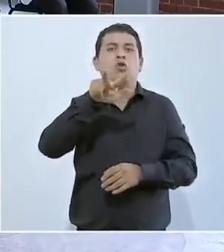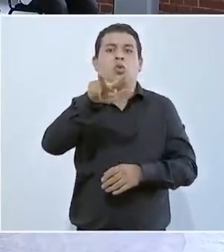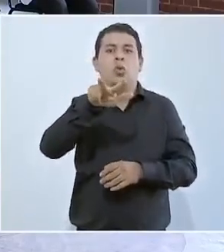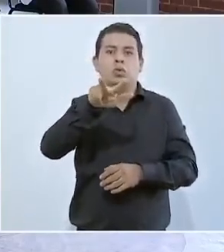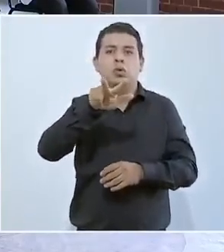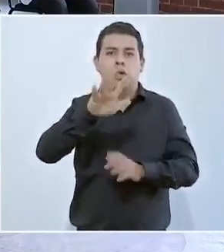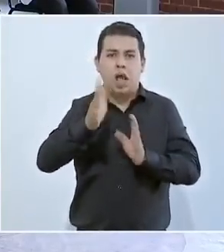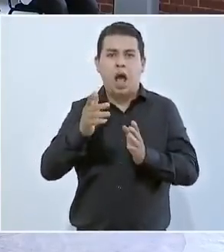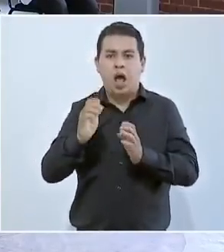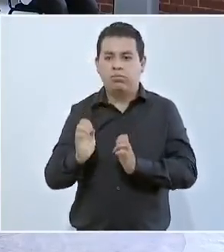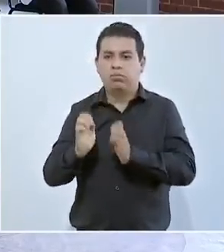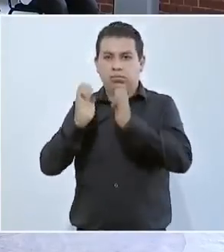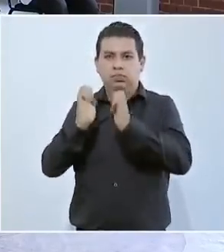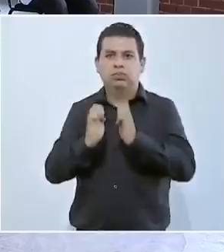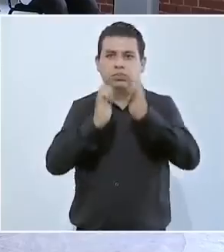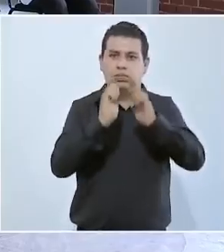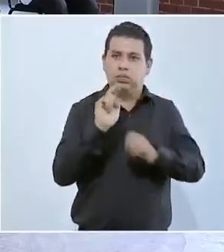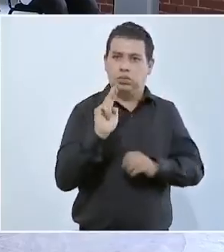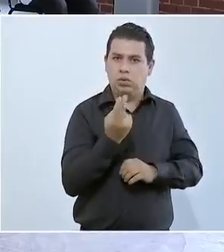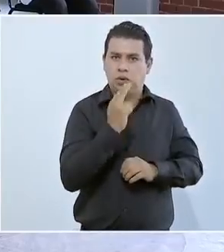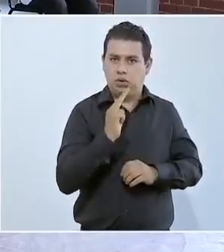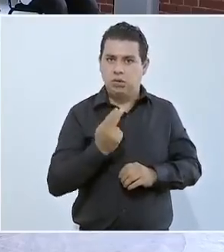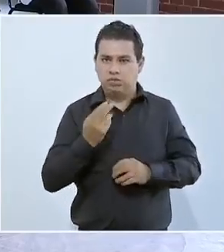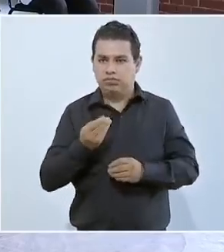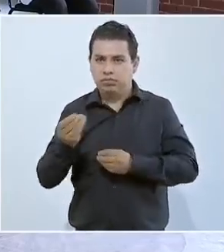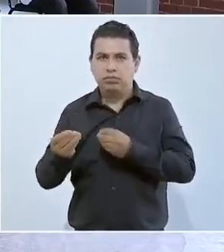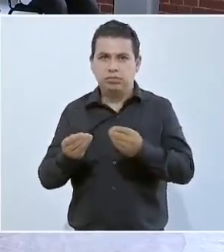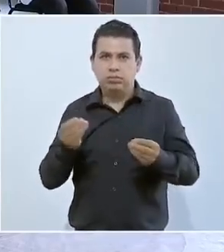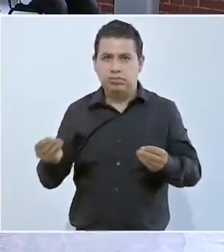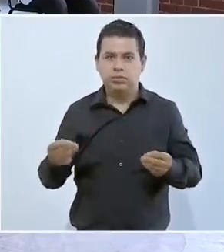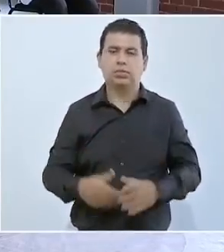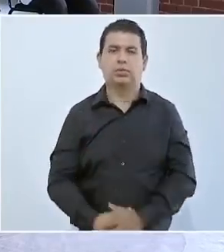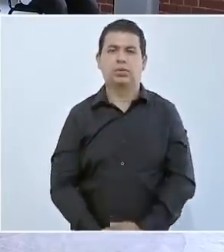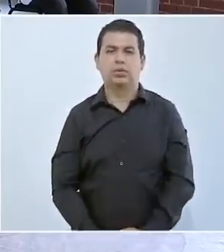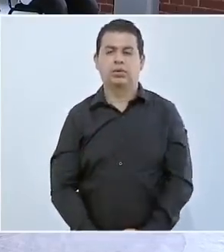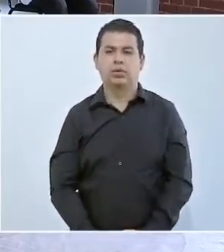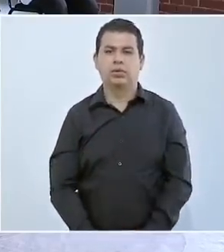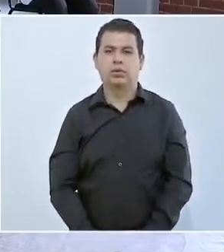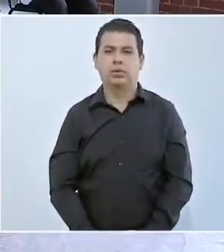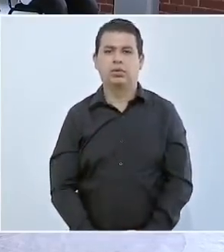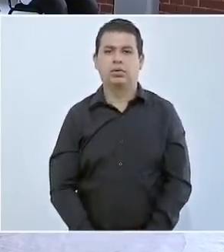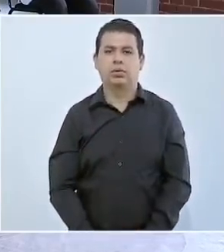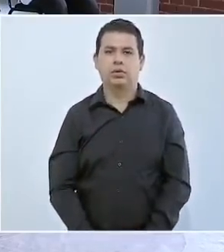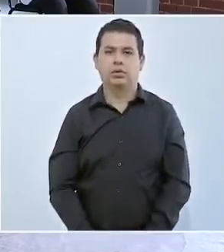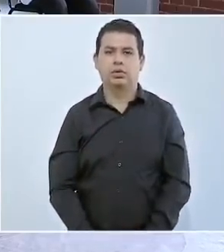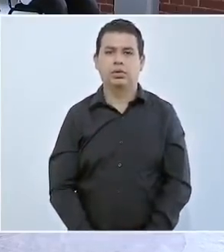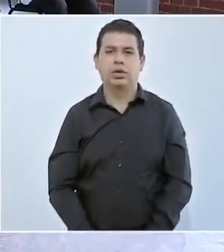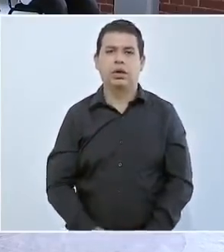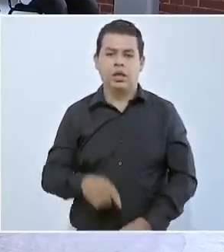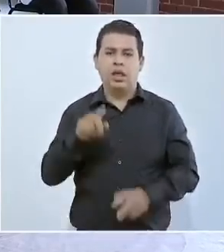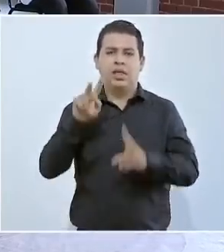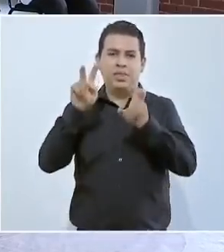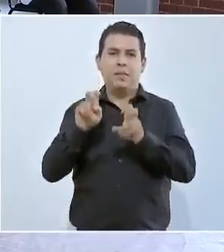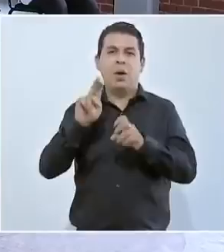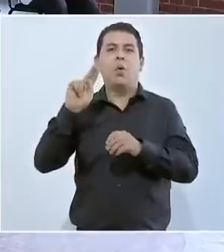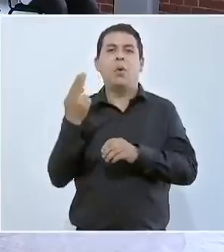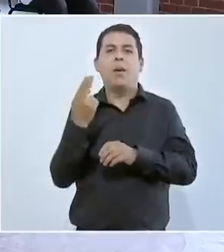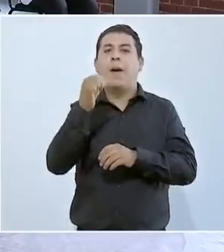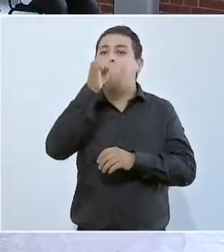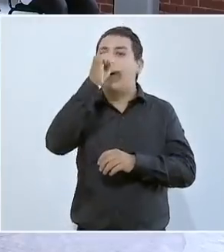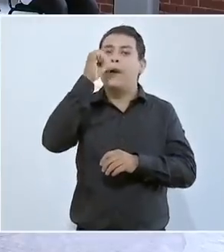18 sedes de el sistema Benito Juárez de